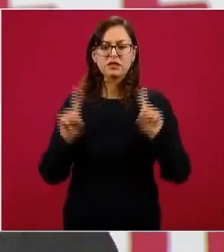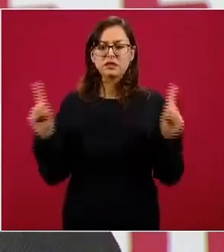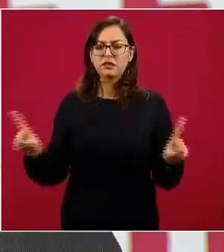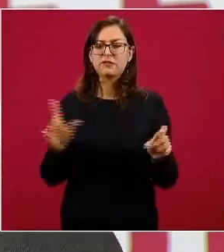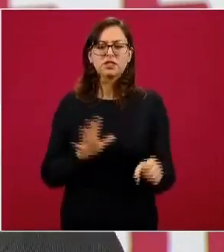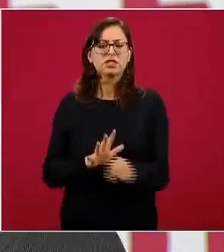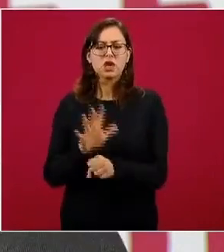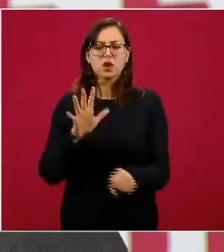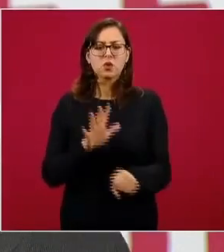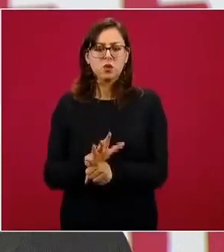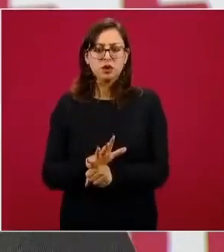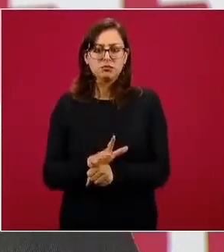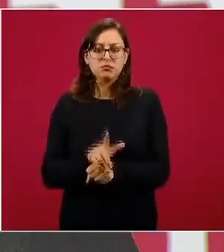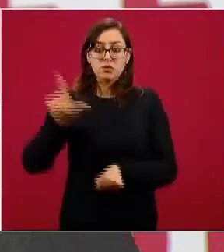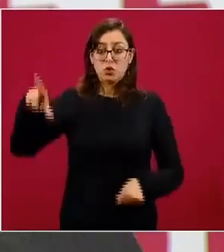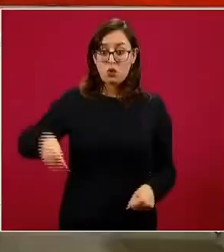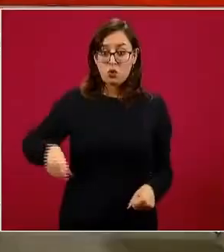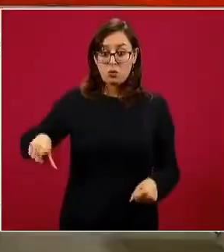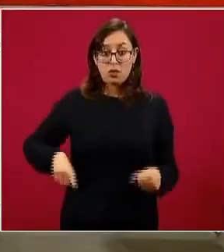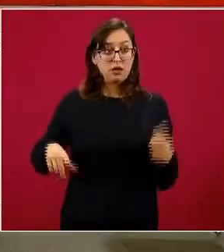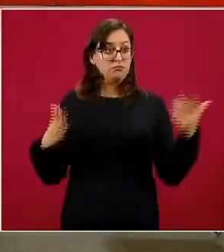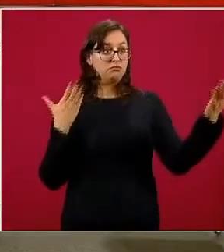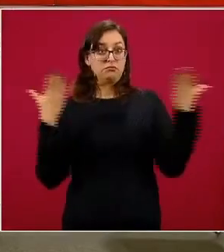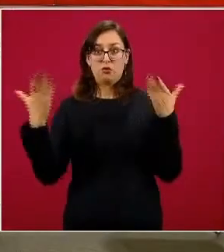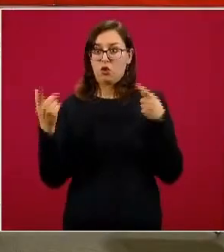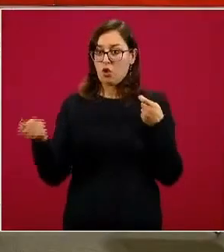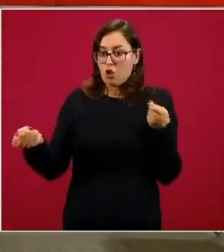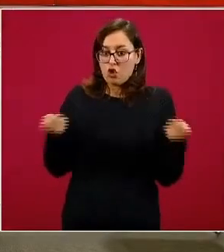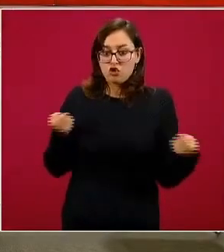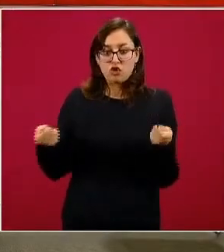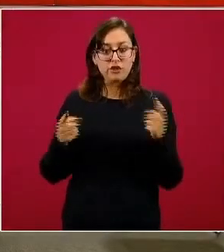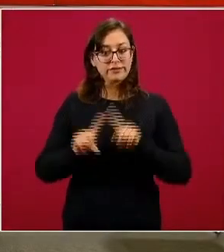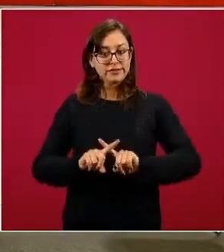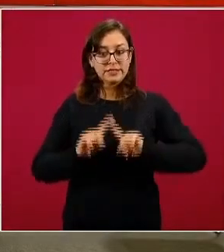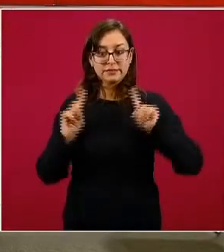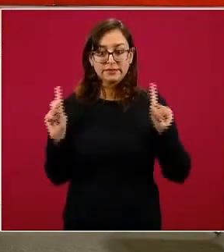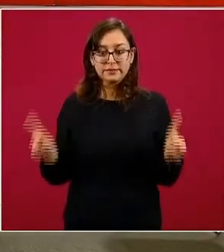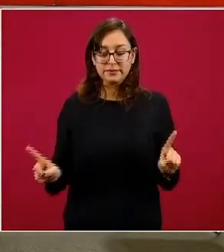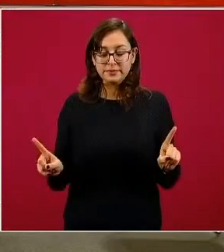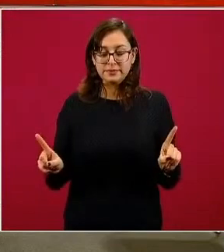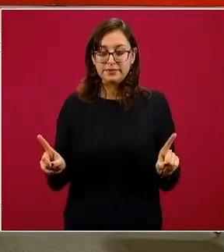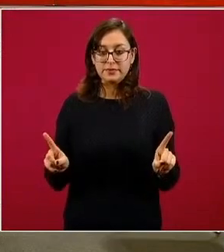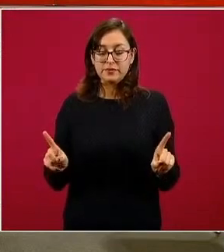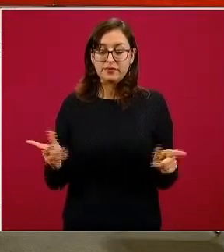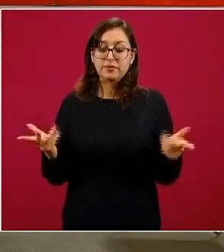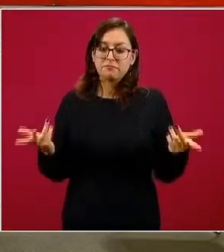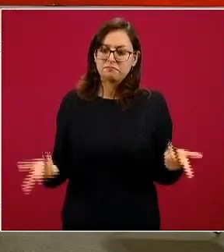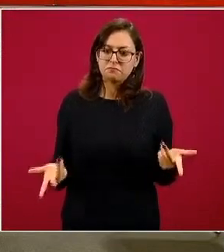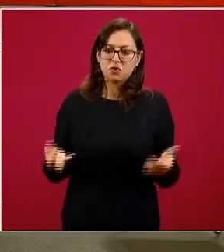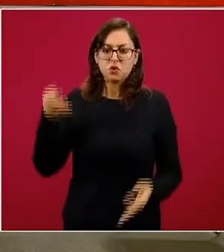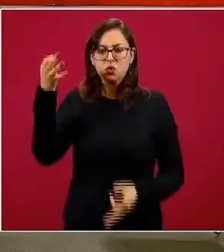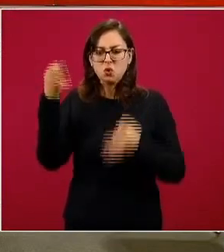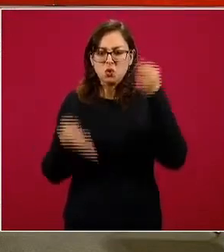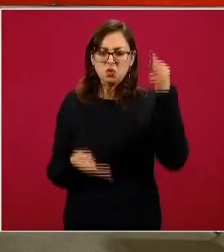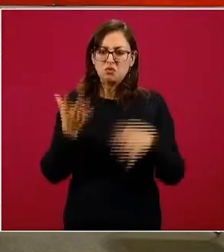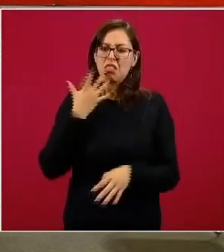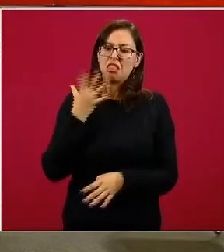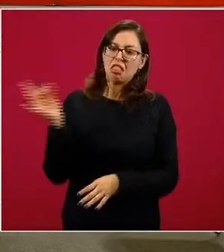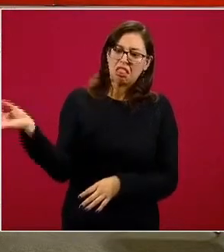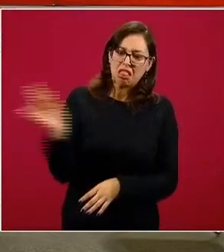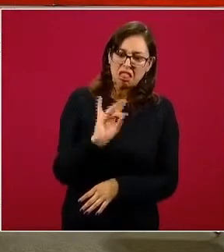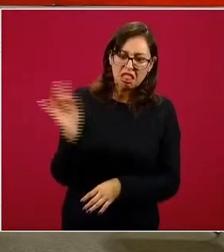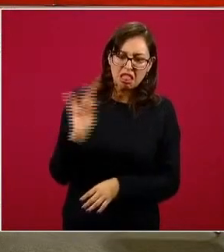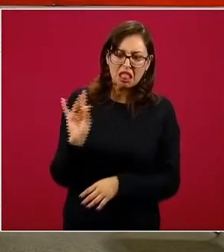tipo de intervenciones de control epidémico, sin menospreciar o prejuzgar respecto a lo que